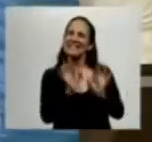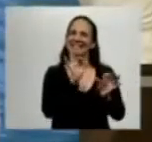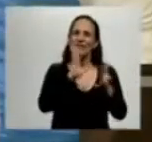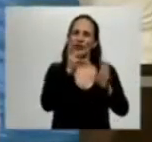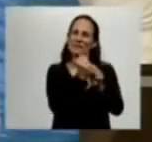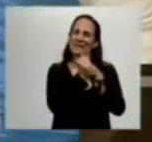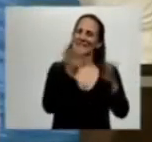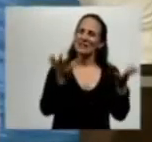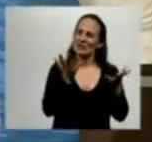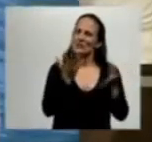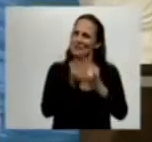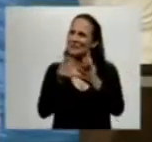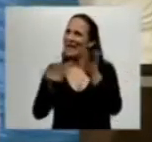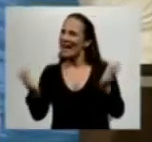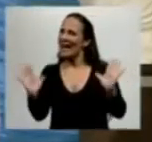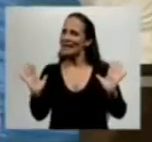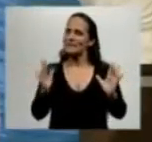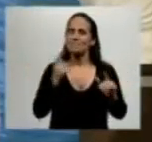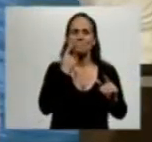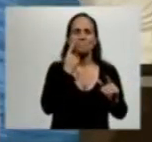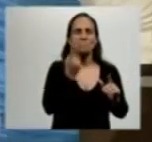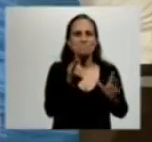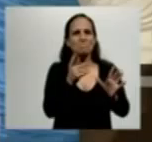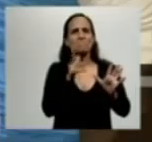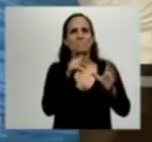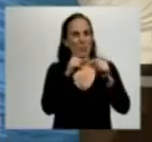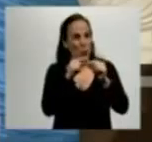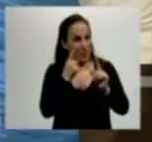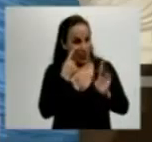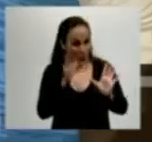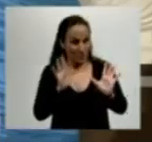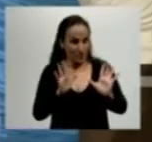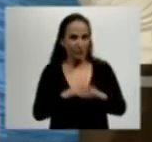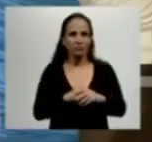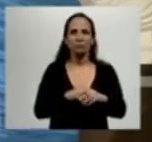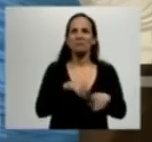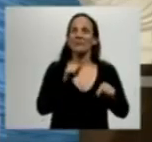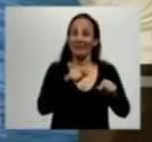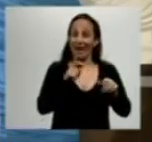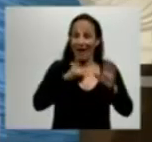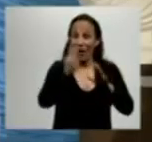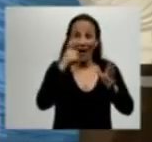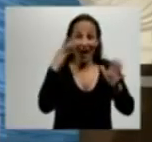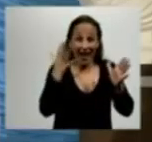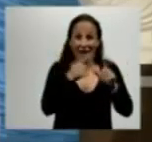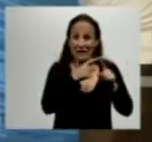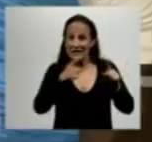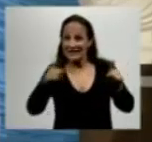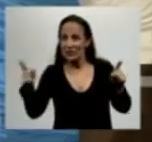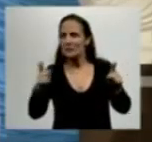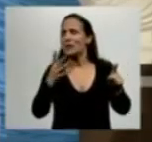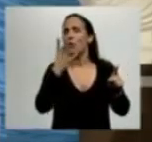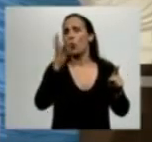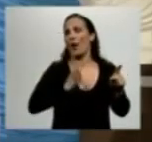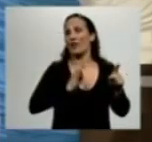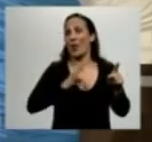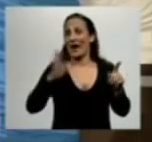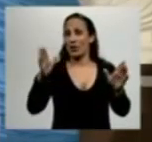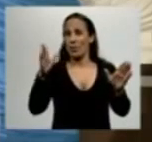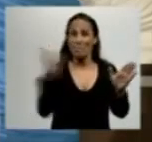estima, escuchen esta cifra, que con el sistema actual los procesos duran un promedio no menor a los